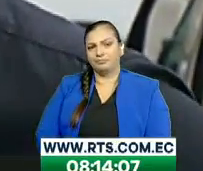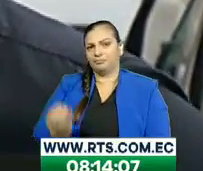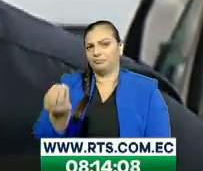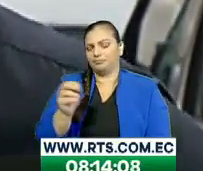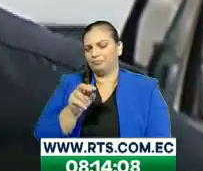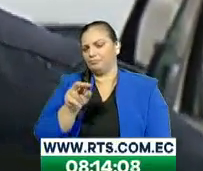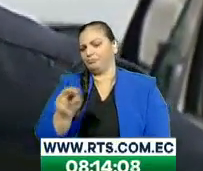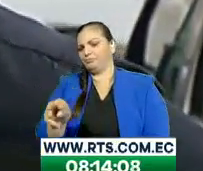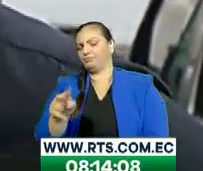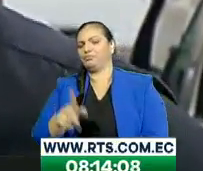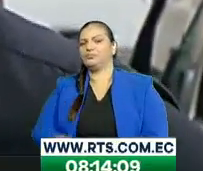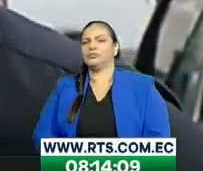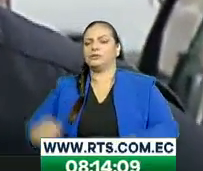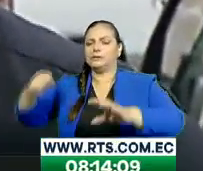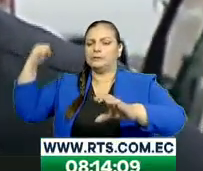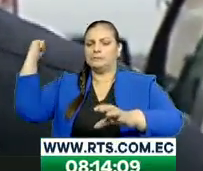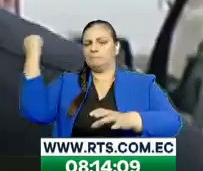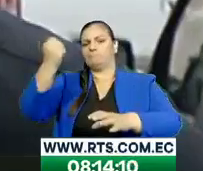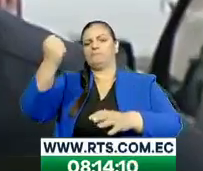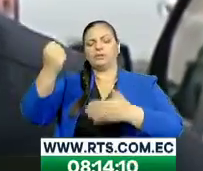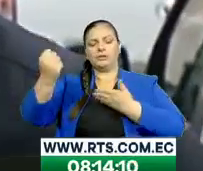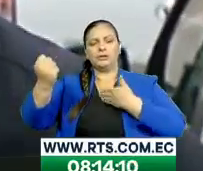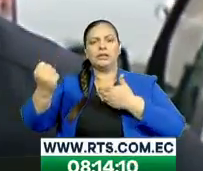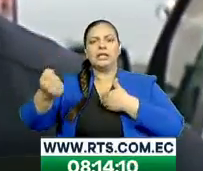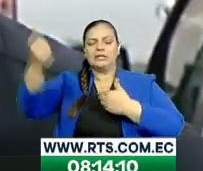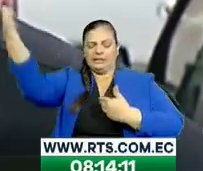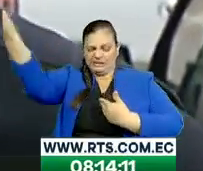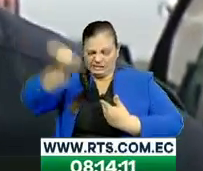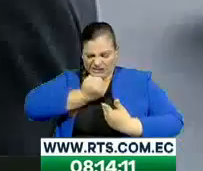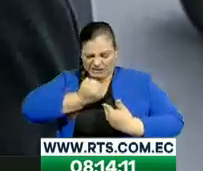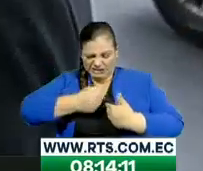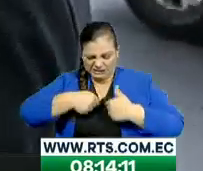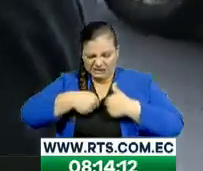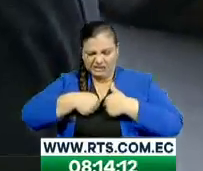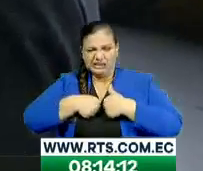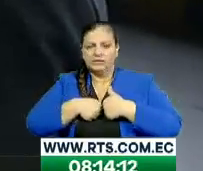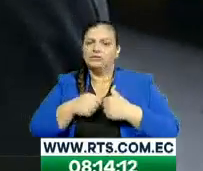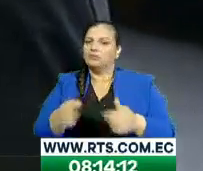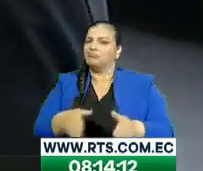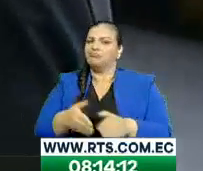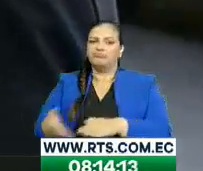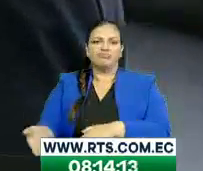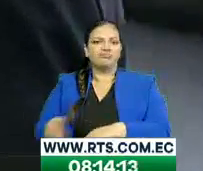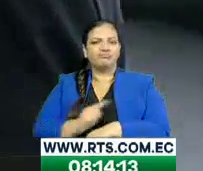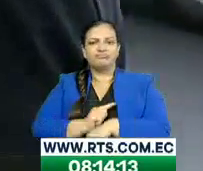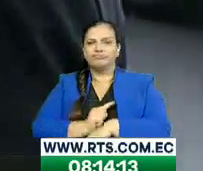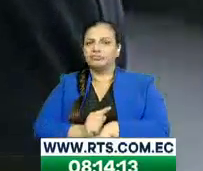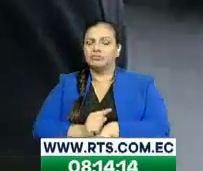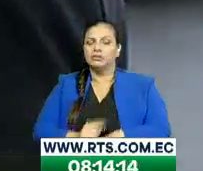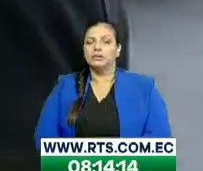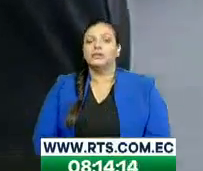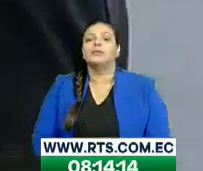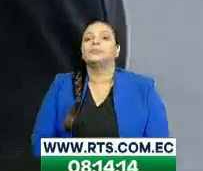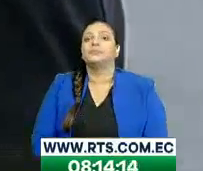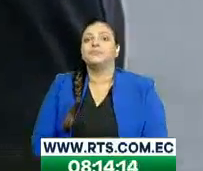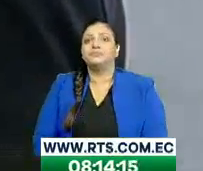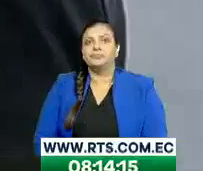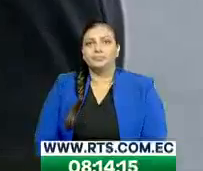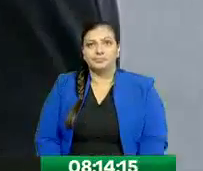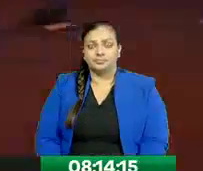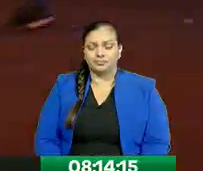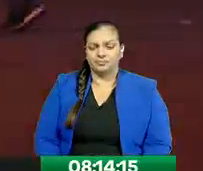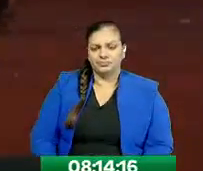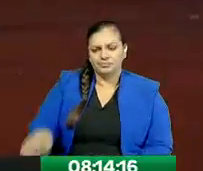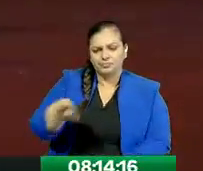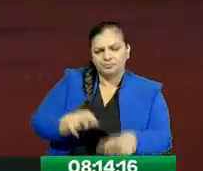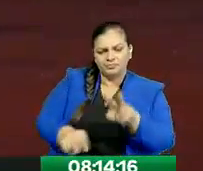del tórax, lo cual provocó justamente el deceso de esta persona. De acuerdo con los agentes investigadores, la víctima fue identificada